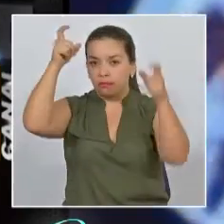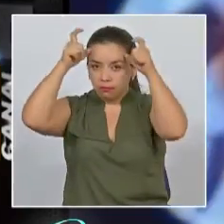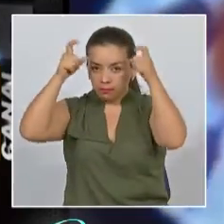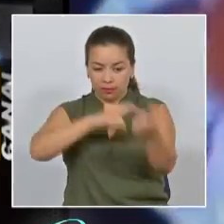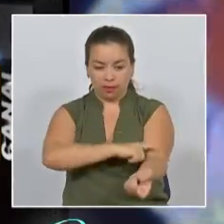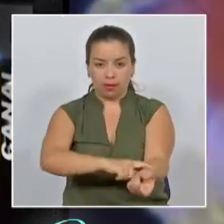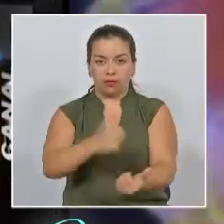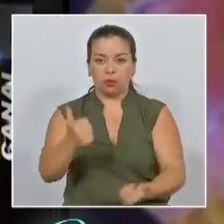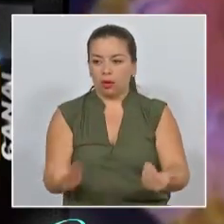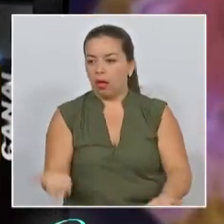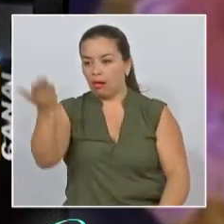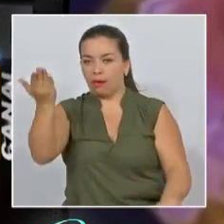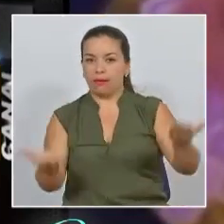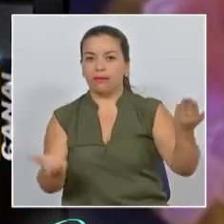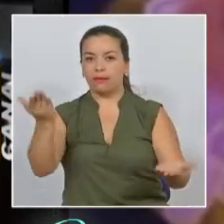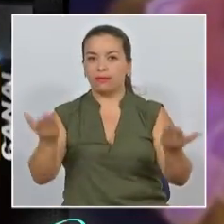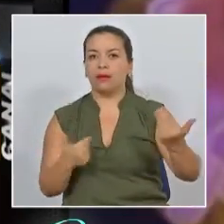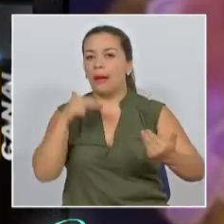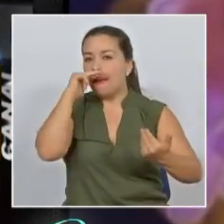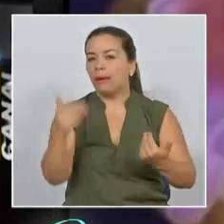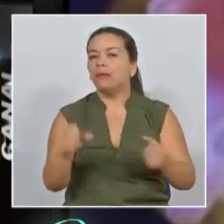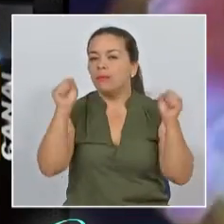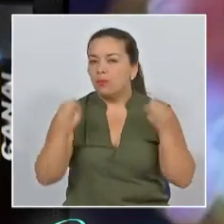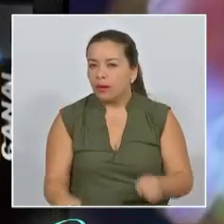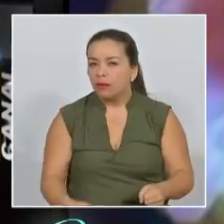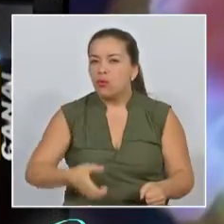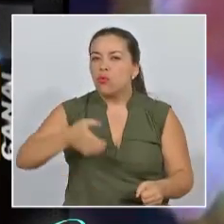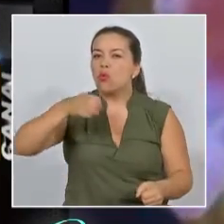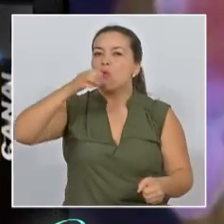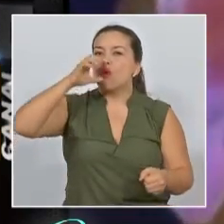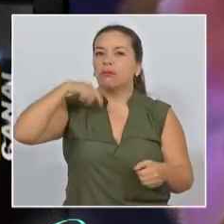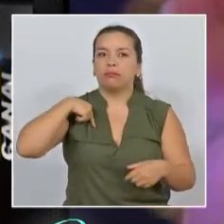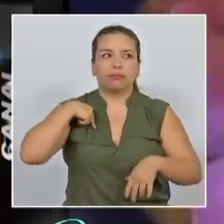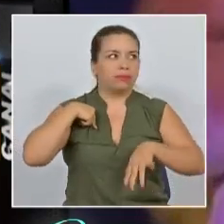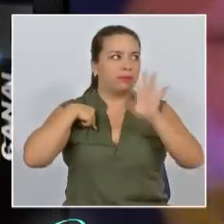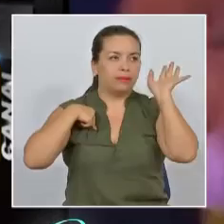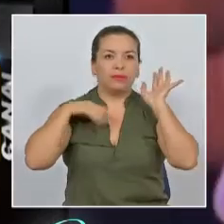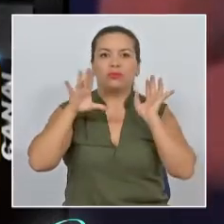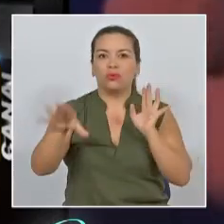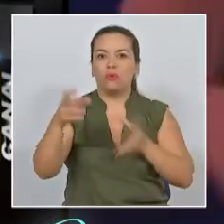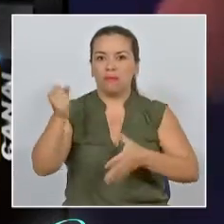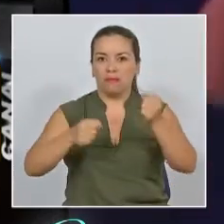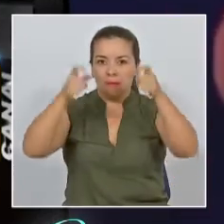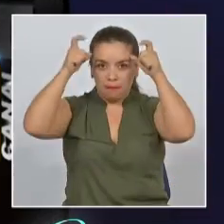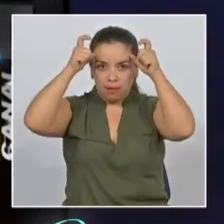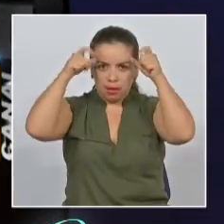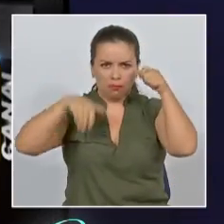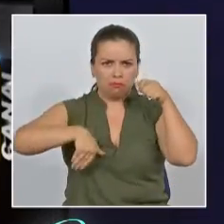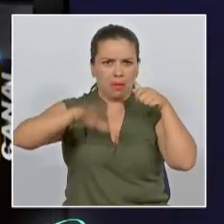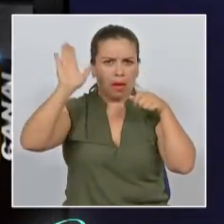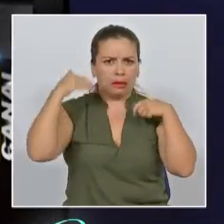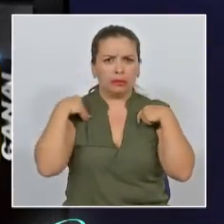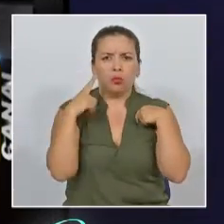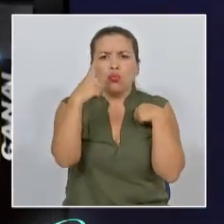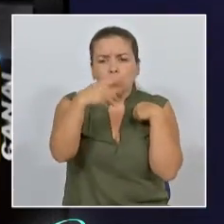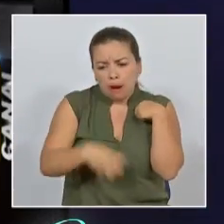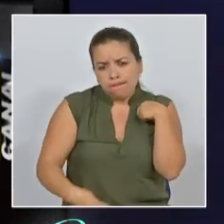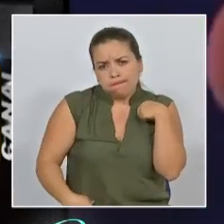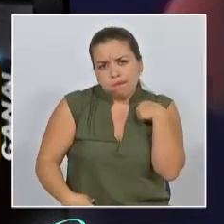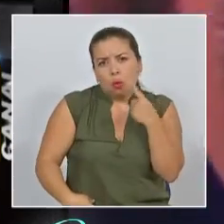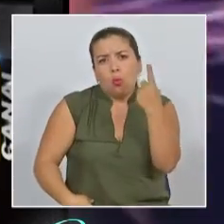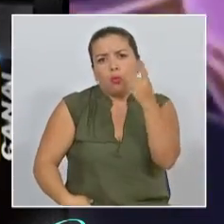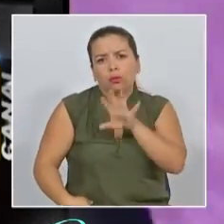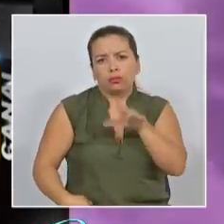vaca? ¿Qué tanto puede digerir el niño esas super megadosis que tiene la leche de vaca con un solo estomaguito?